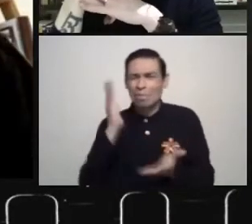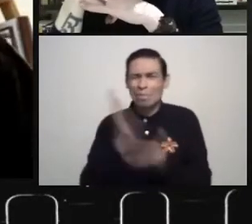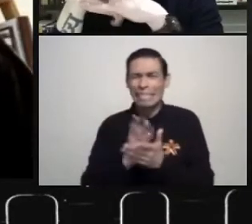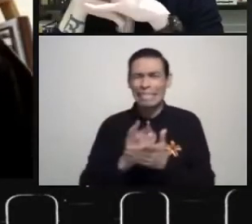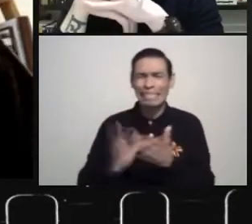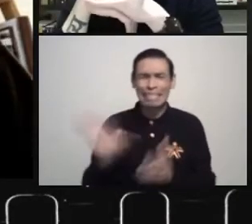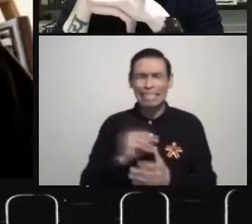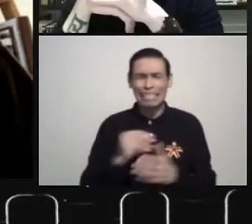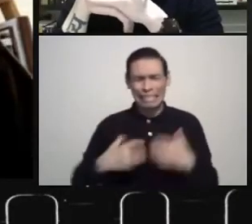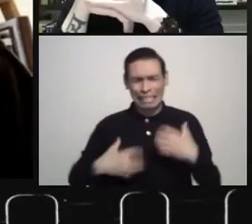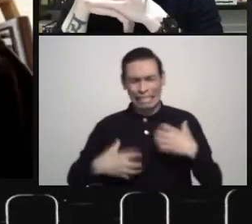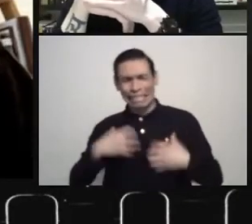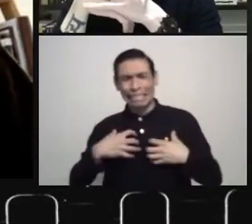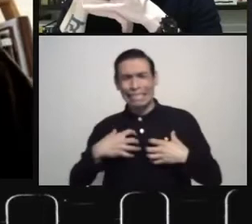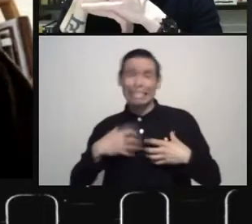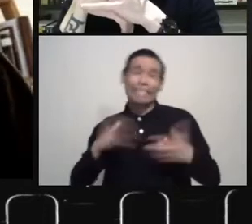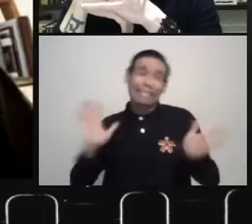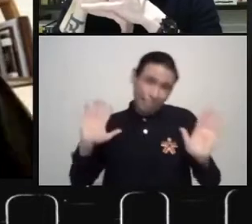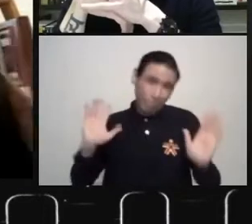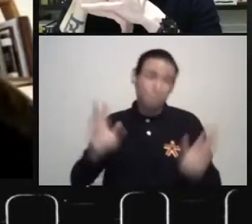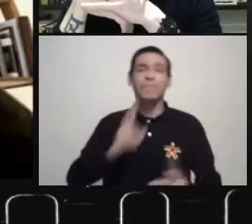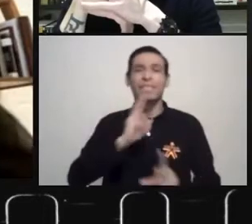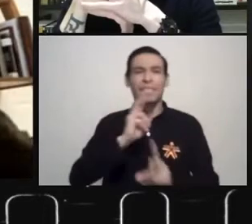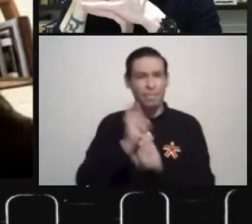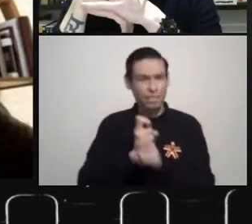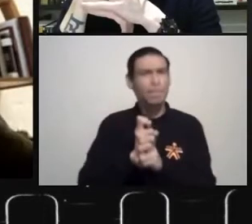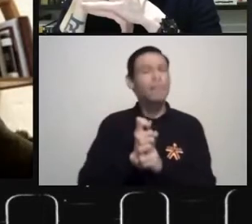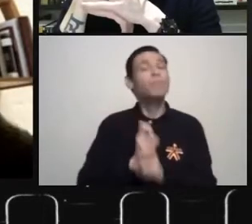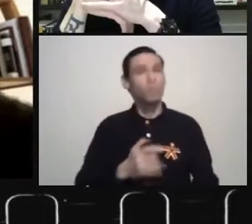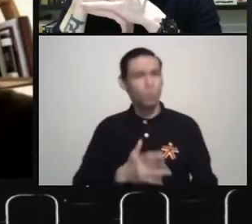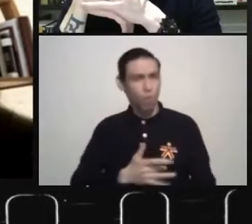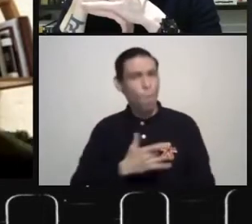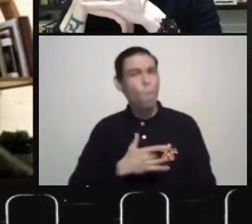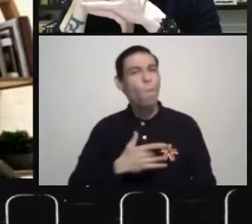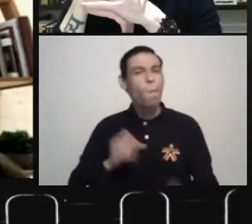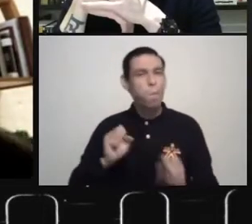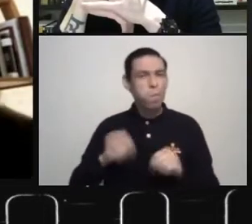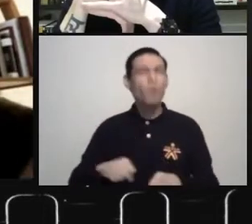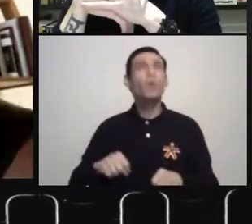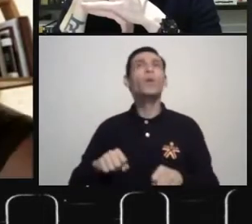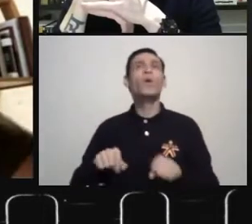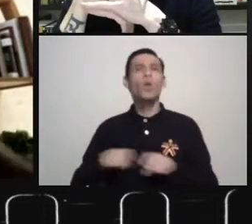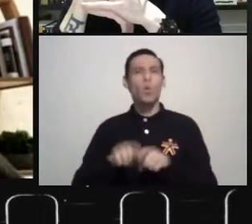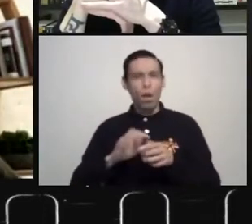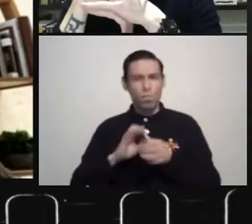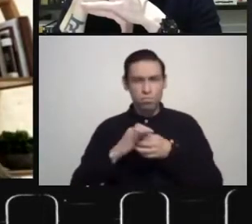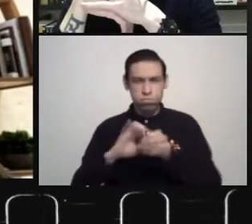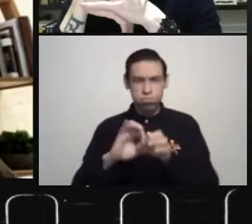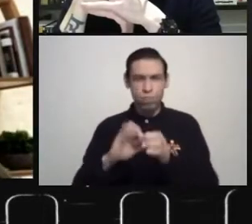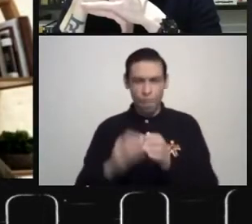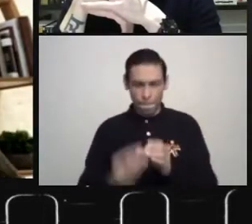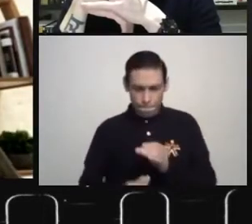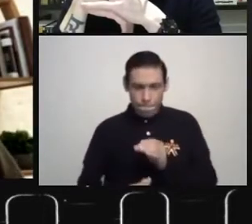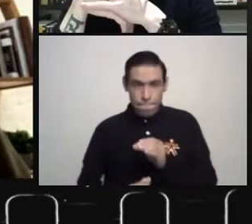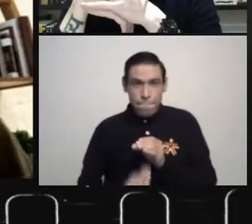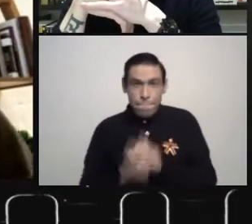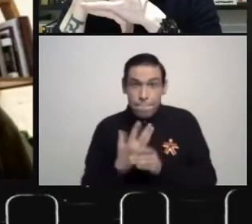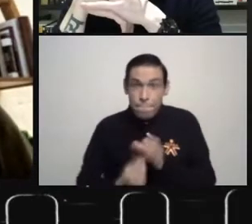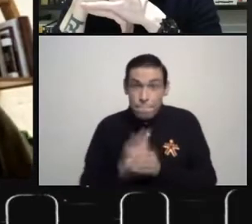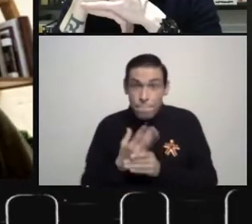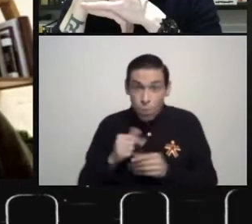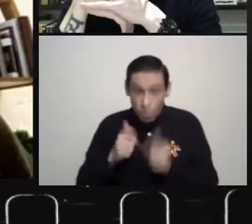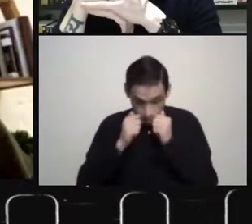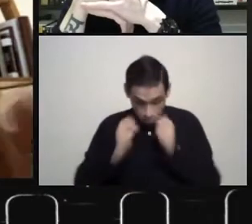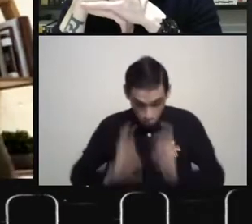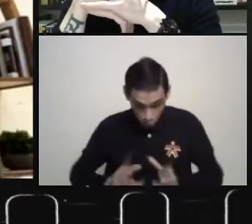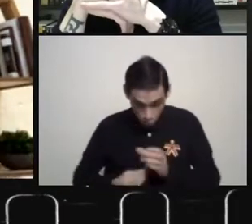Es complicado, pero yo siento que se logra y que esa es como la cadena. El productor tiene que ser tan talentoso para entregarle